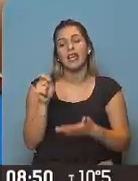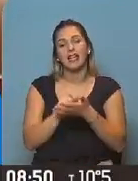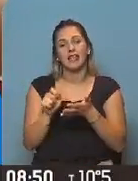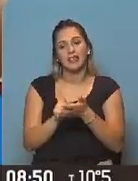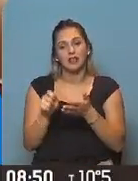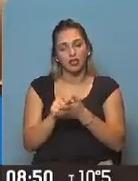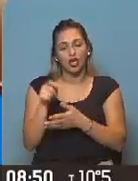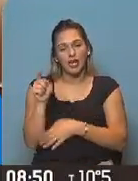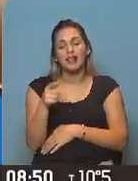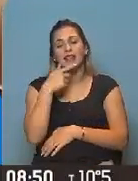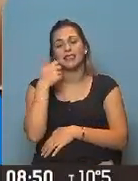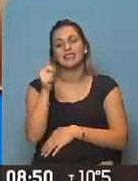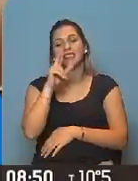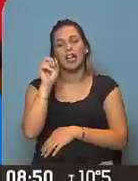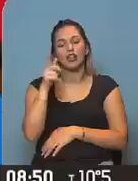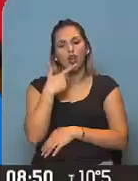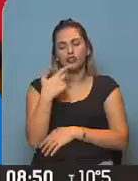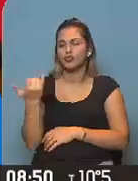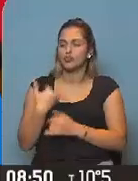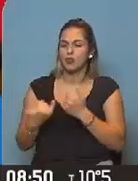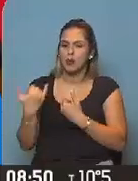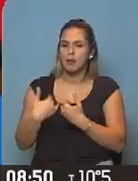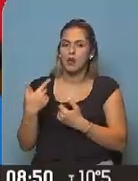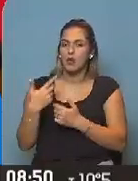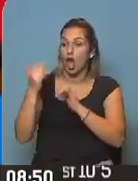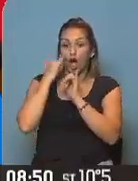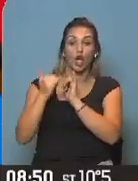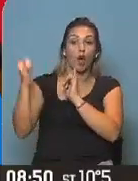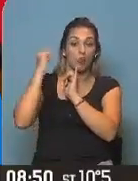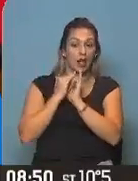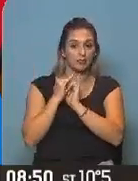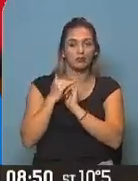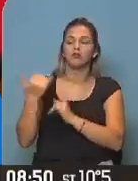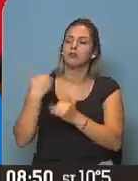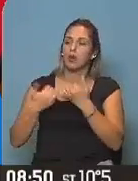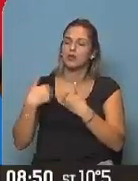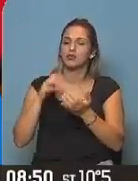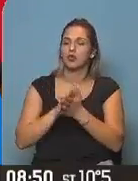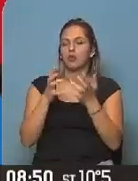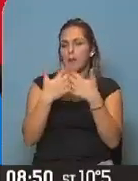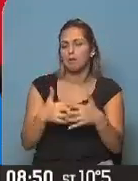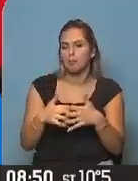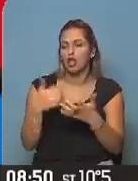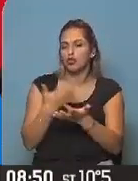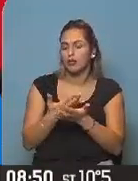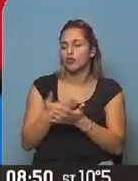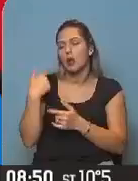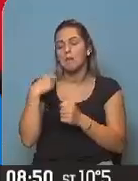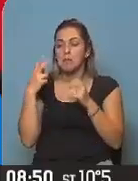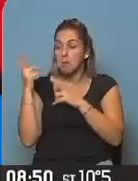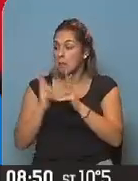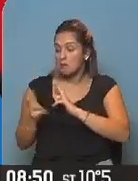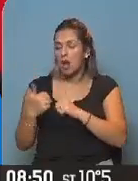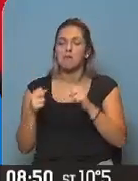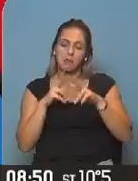editorial de Alberto Sarlo, y me comenta sobre este proyecto. Empiezo a investigar un poco lo que había en internet, me reúno